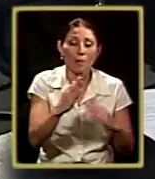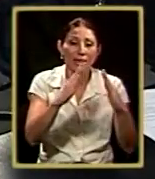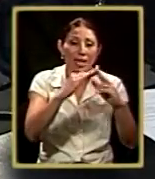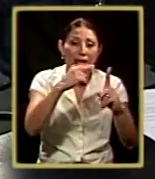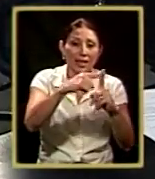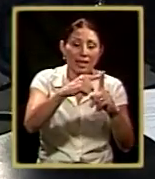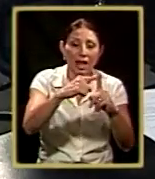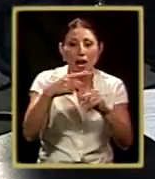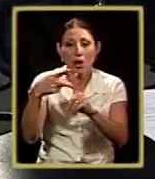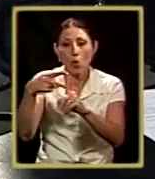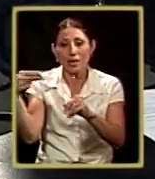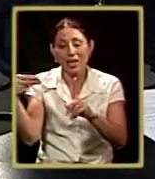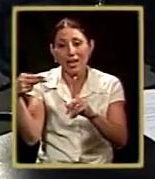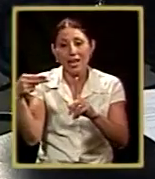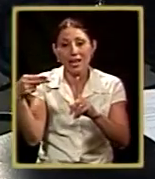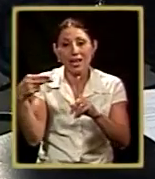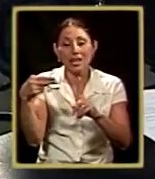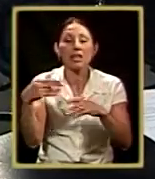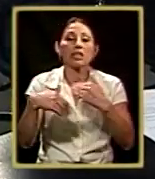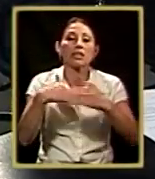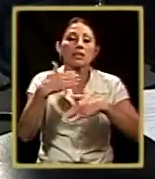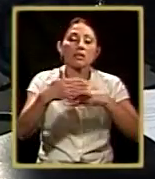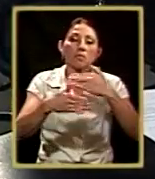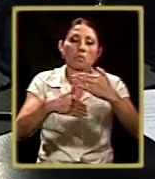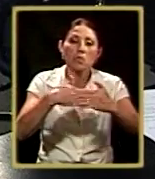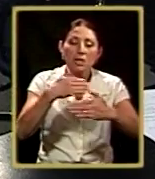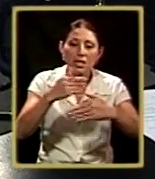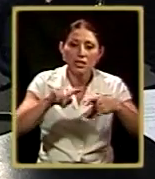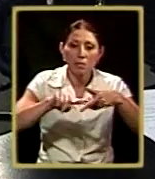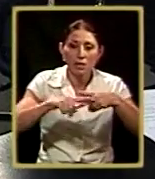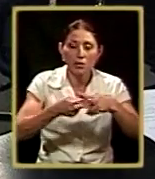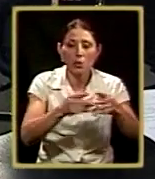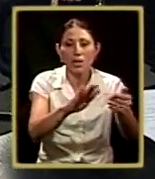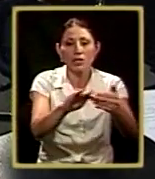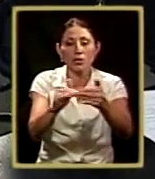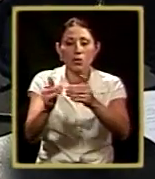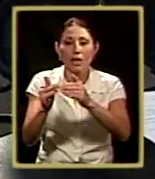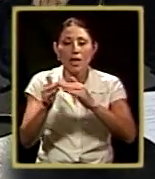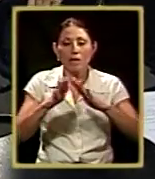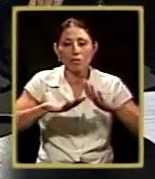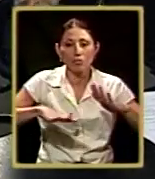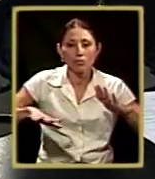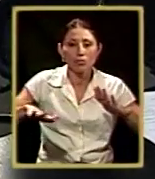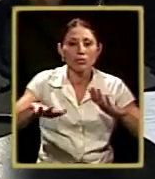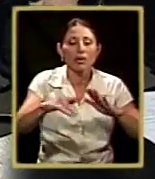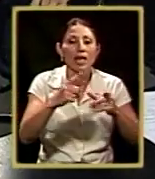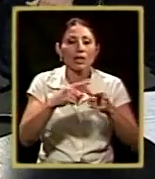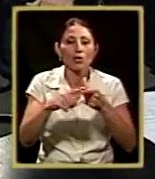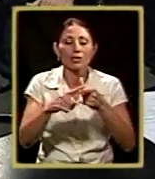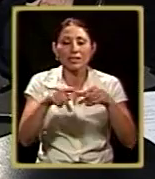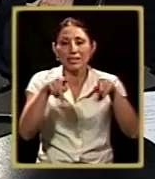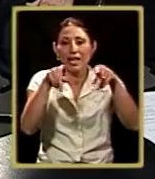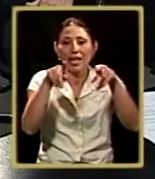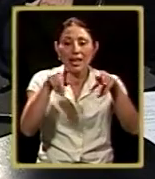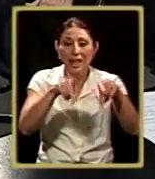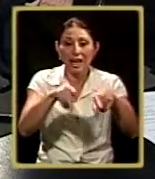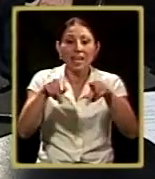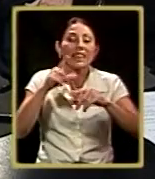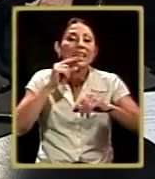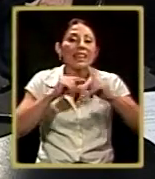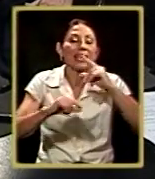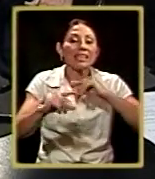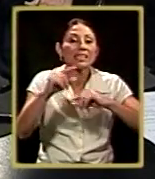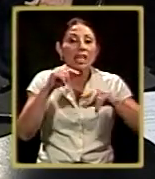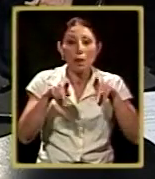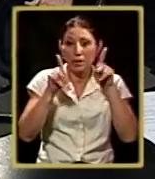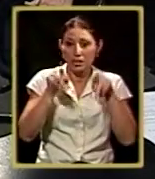y la ciudad empezó a crecer en los alrededores. Entonces, la gente decía que quien no la